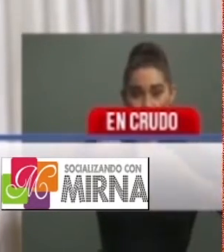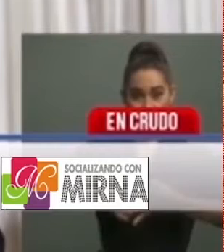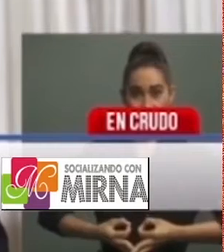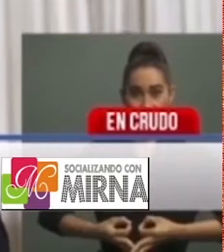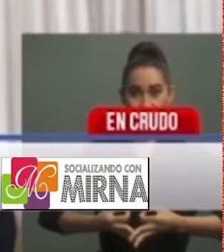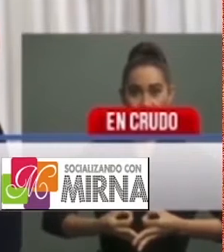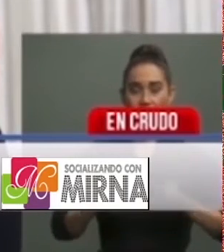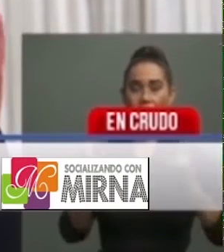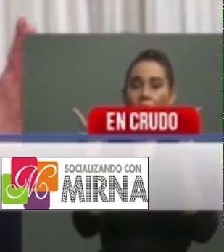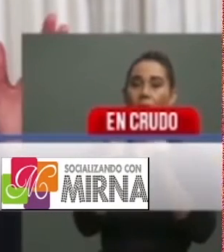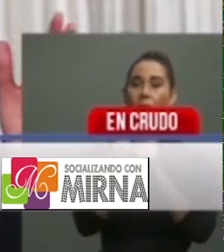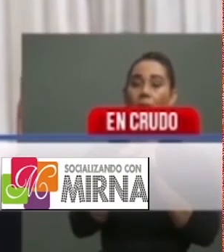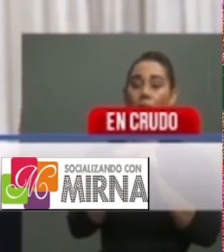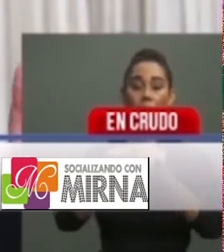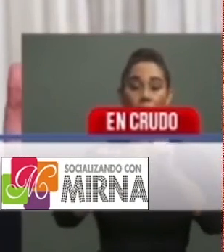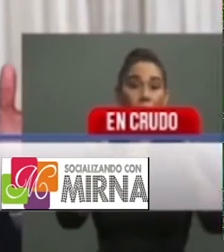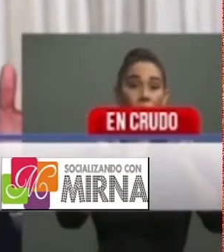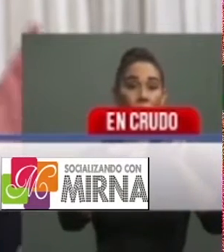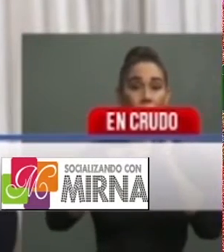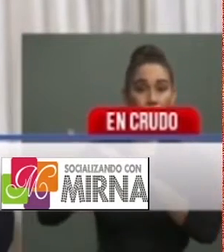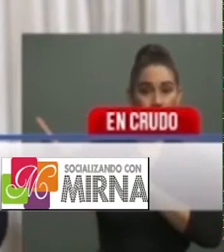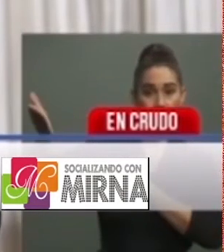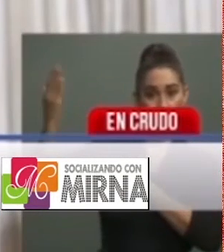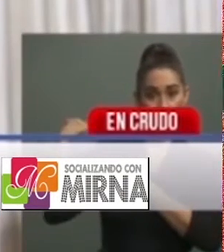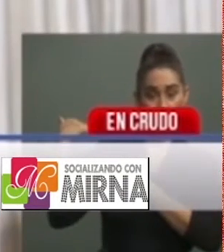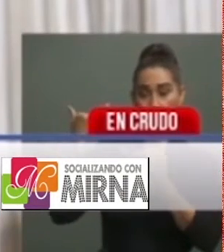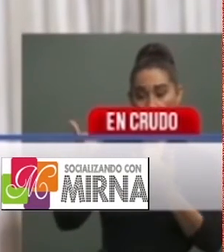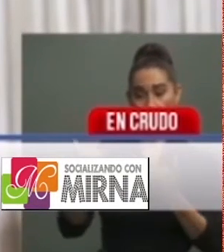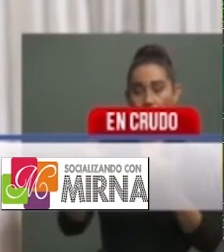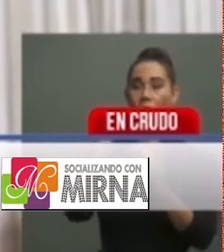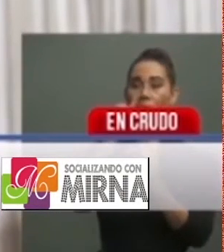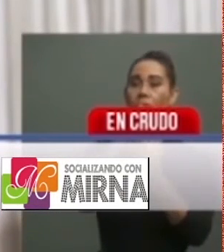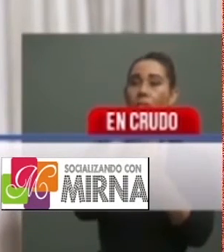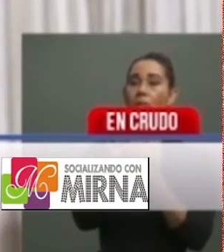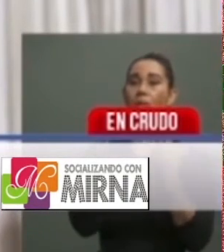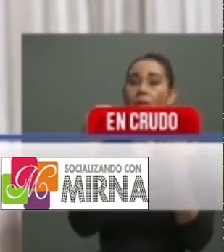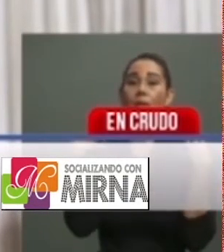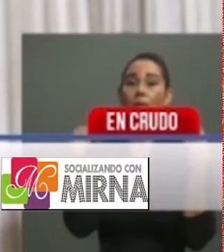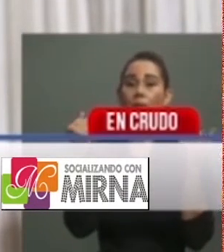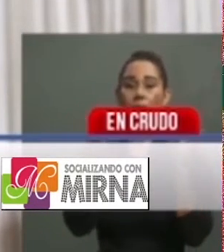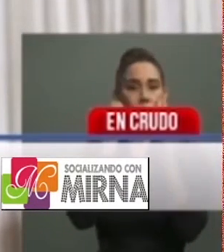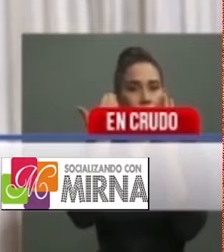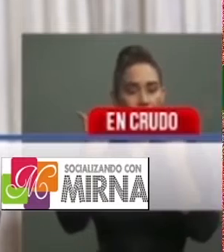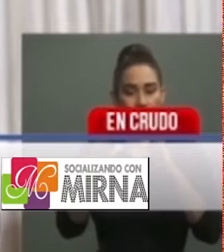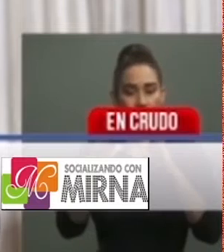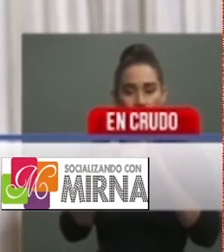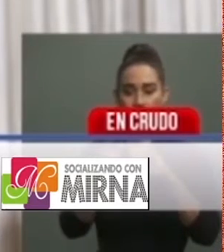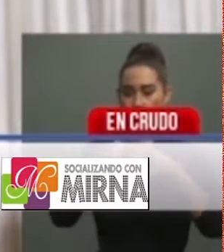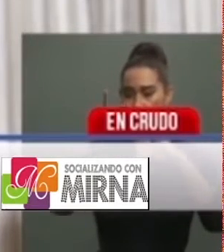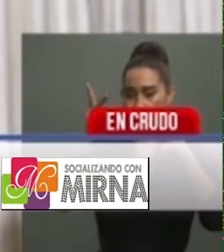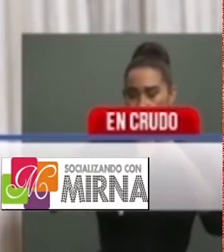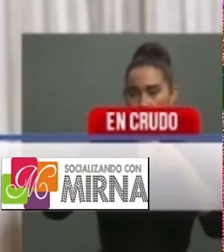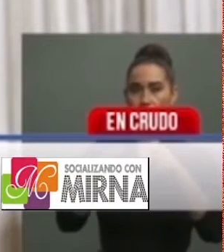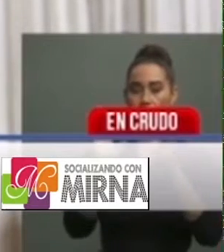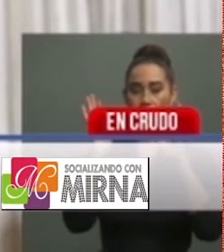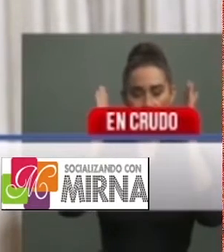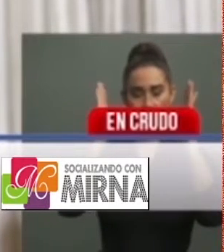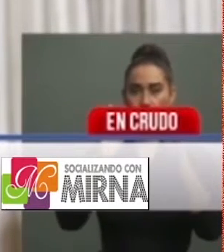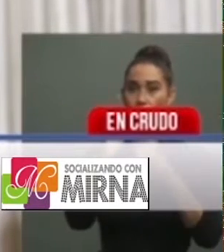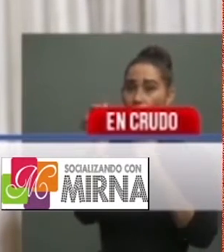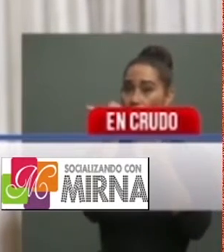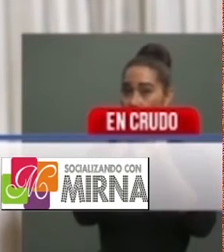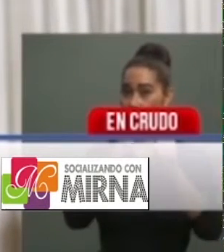personas que nos debemos a cierta educación, que los gobiernos imponen unas reglas, que uno las lleva porque hay